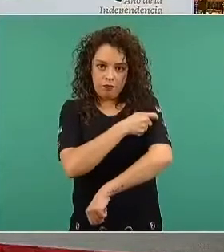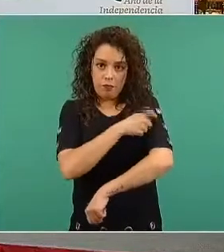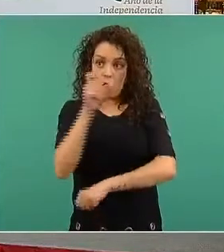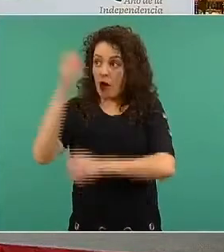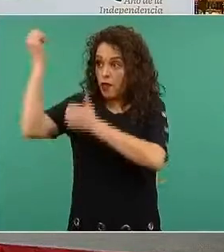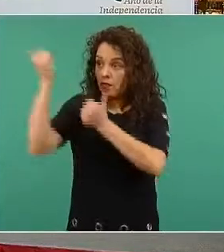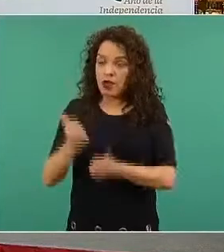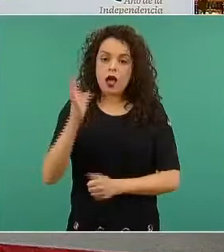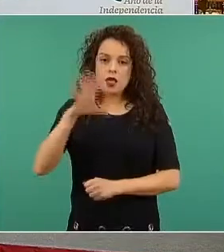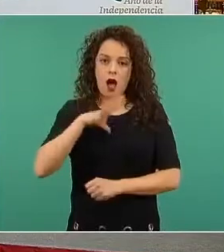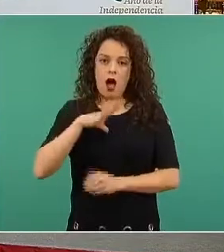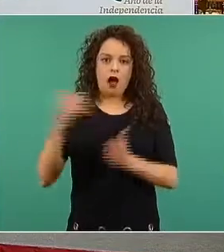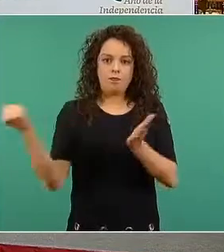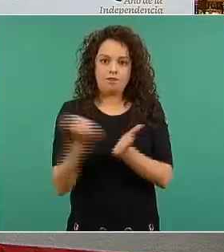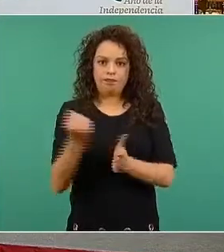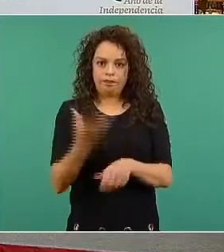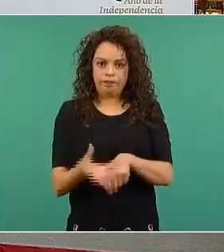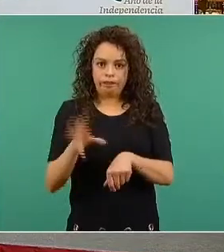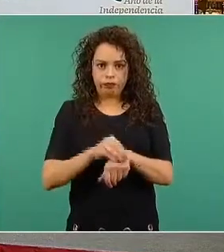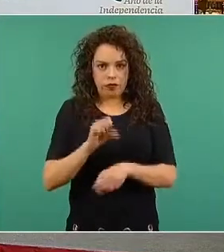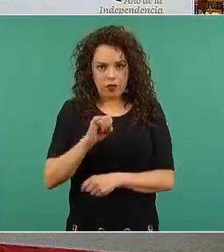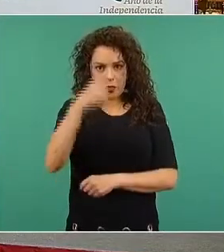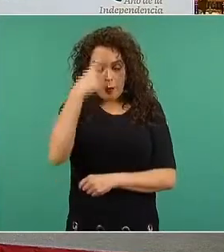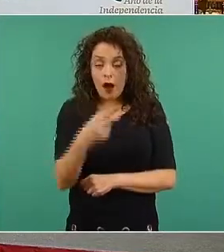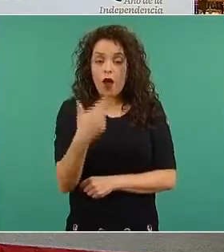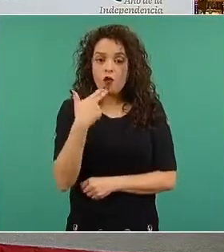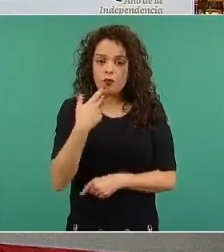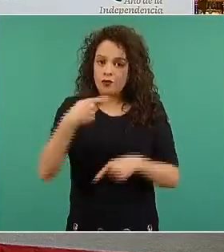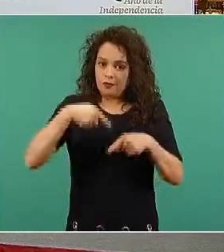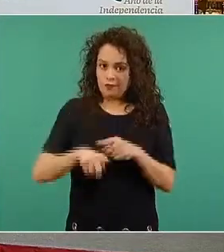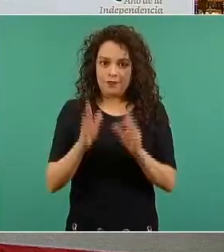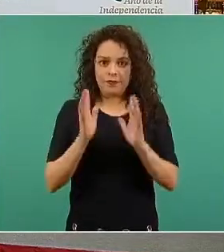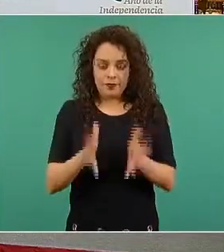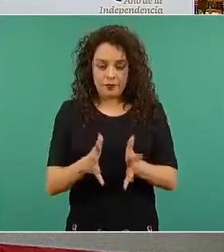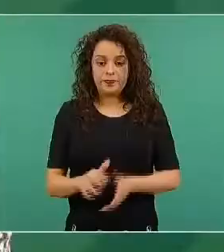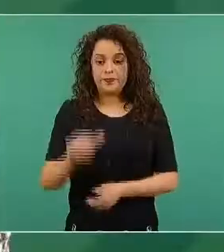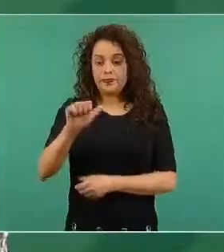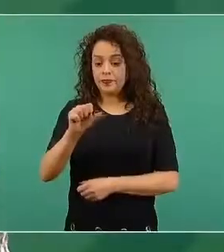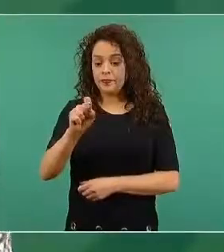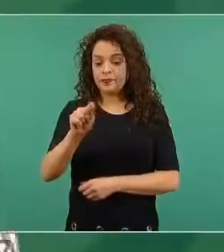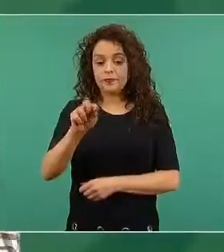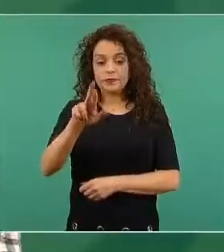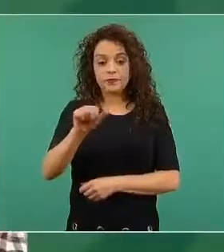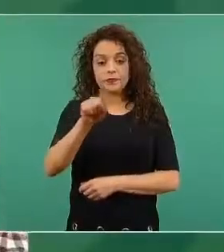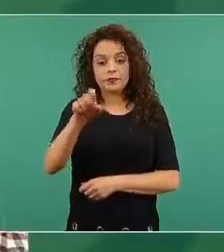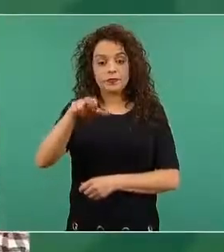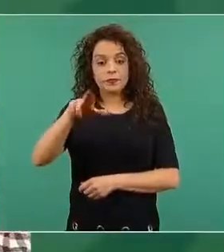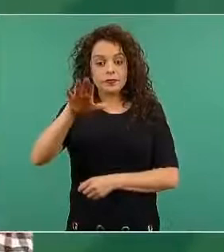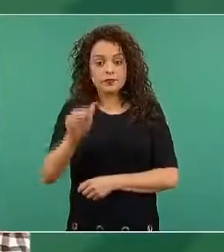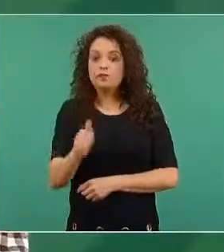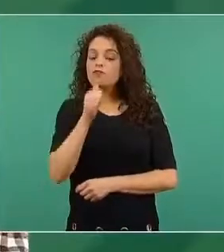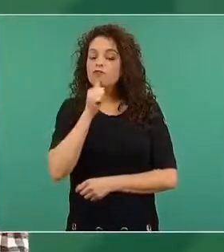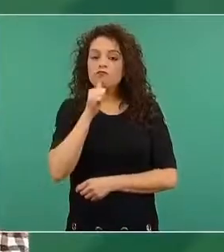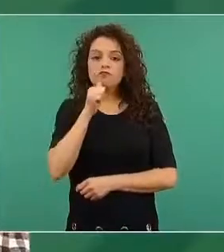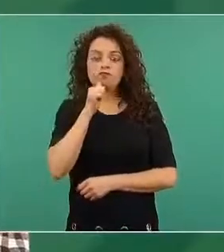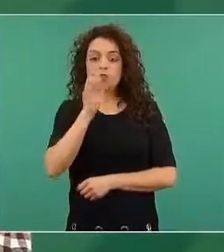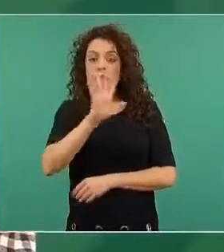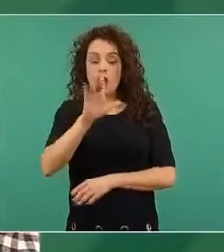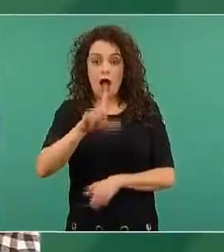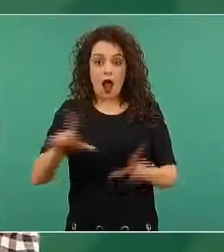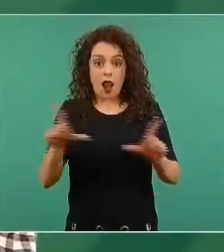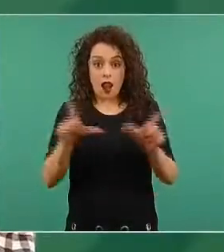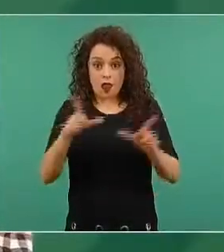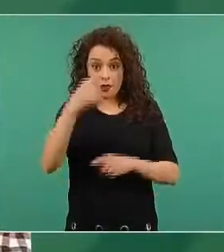autorizada y se está utilizando. AstraZeneca, todavía no está listo el producto para ser aplicado.